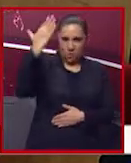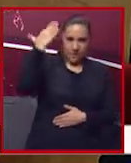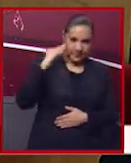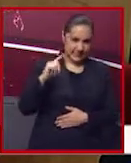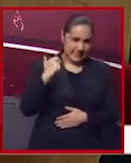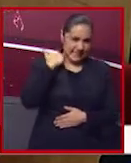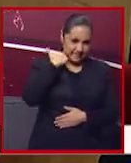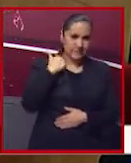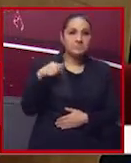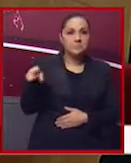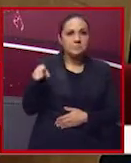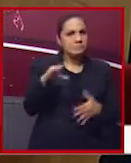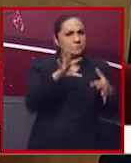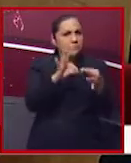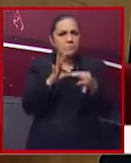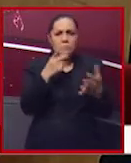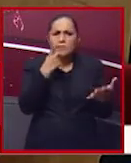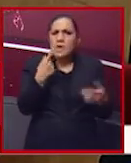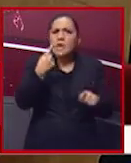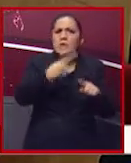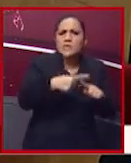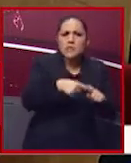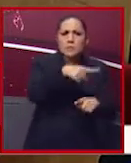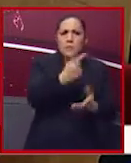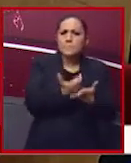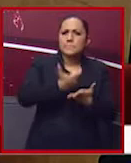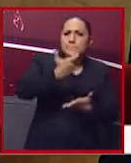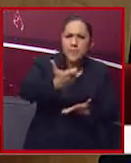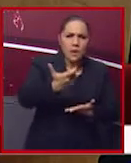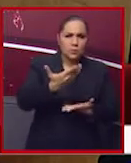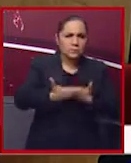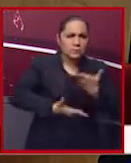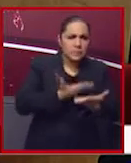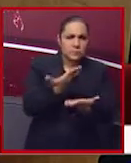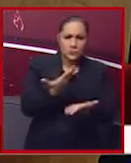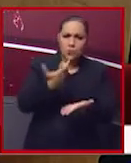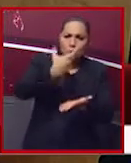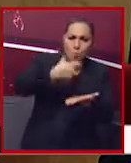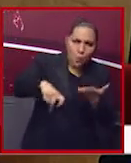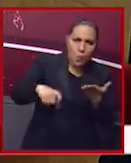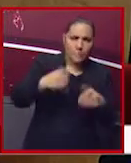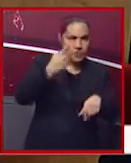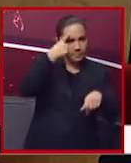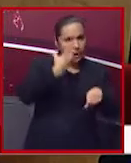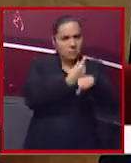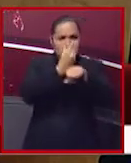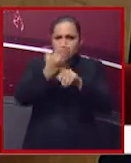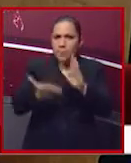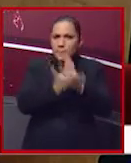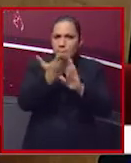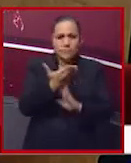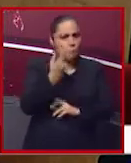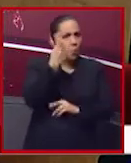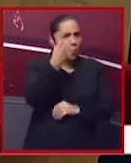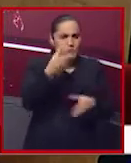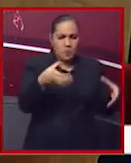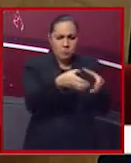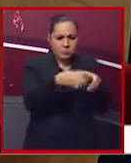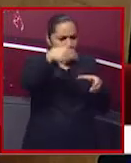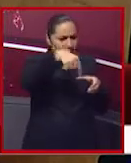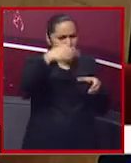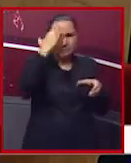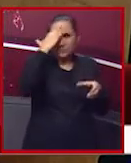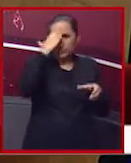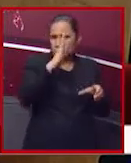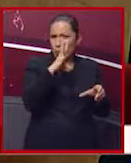principio rector de tener todas las compras centralizadas. En su momento se logró un ahorro aproximadamente del